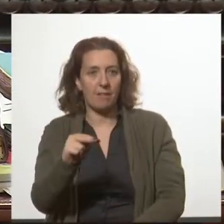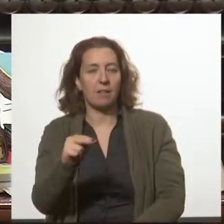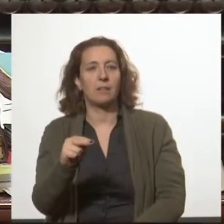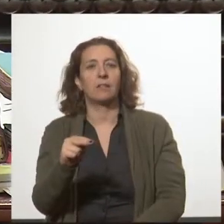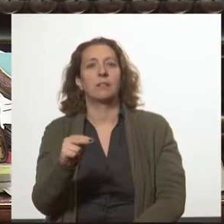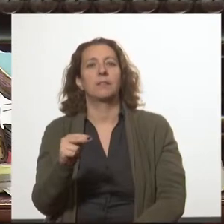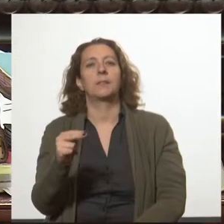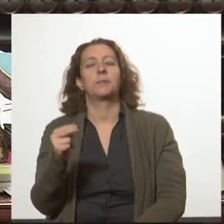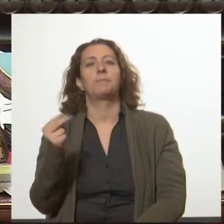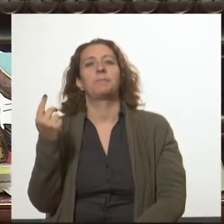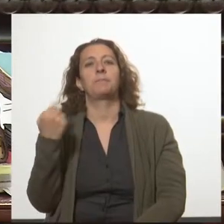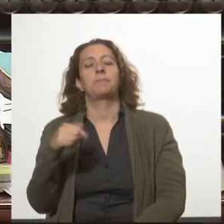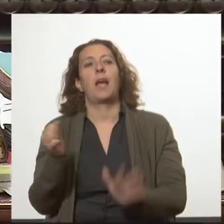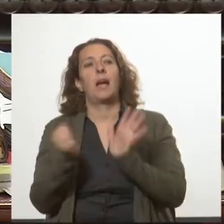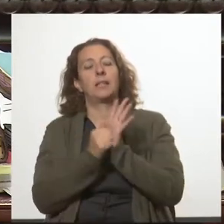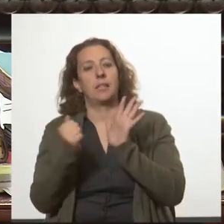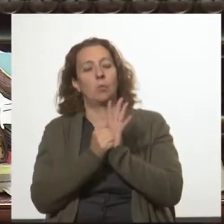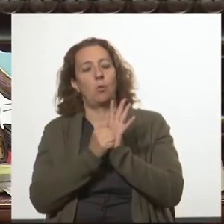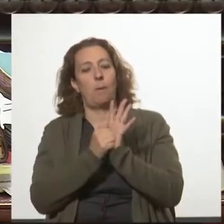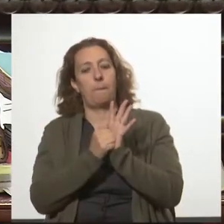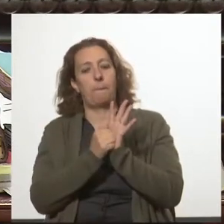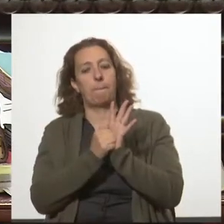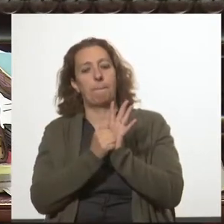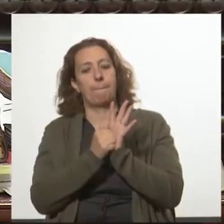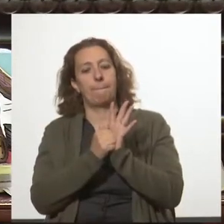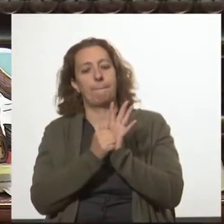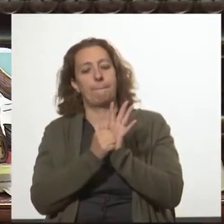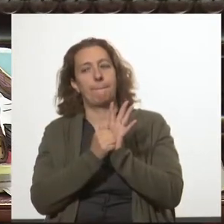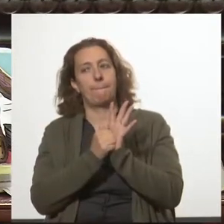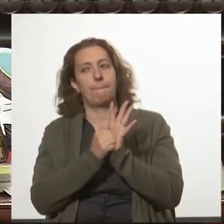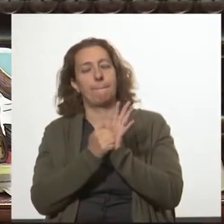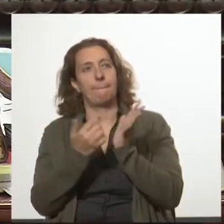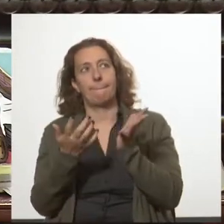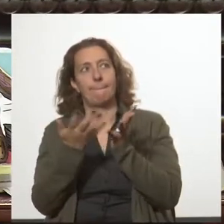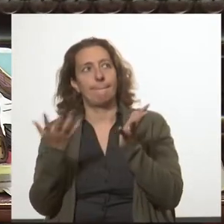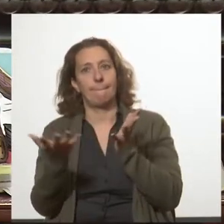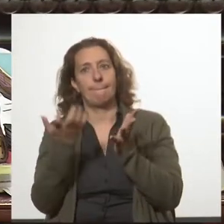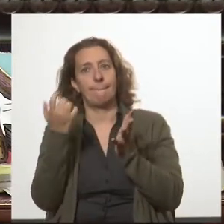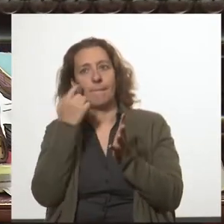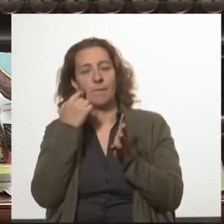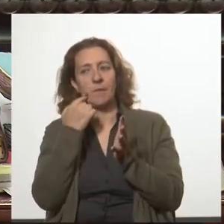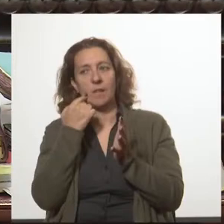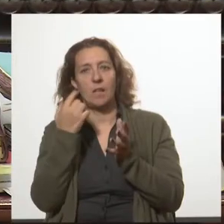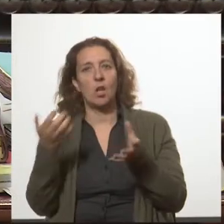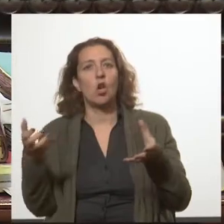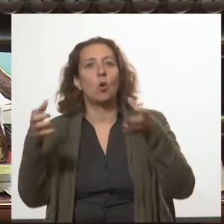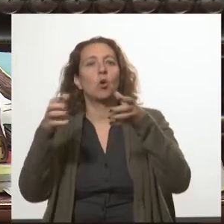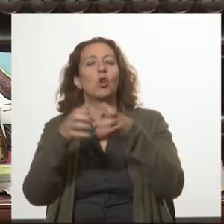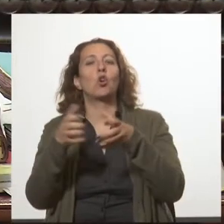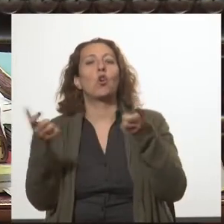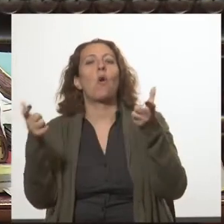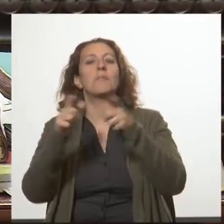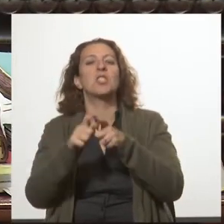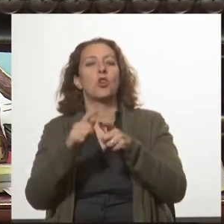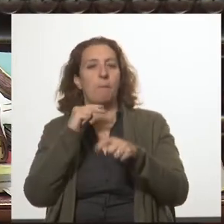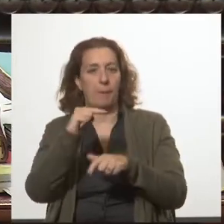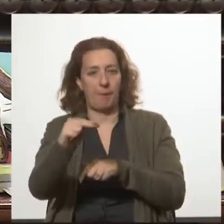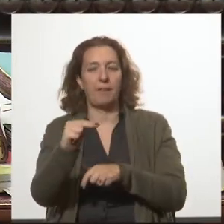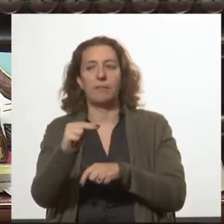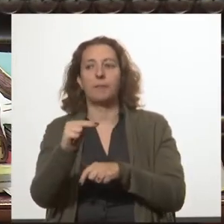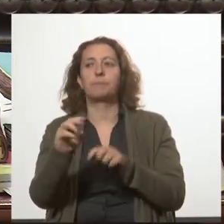el artículo ahora no encuentro el número la comisión permanente constitucionalmente